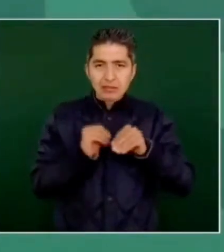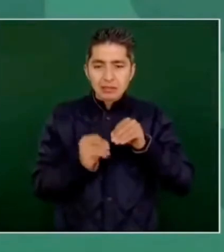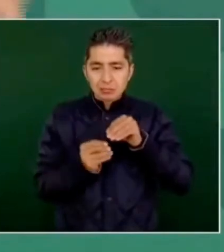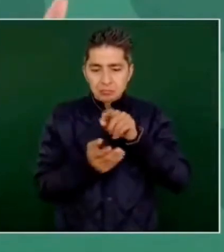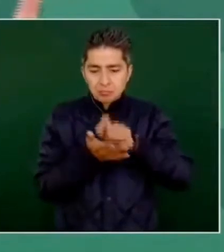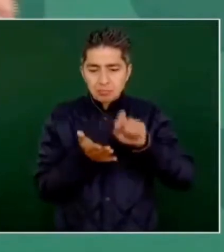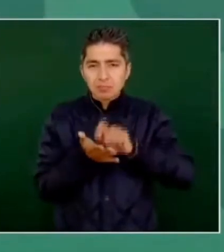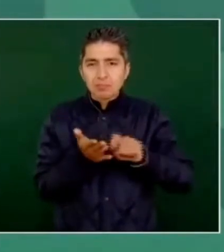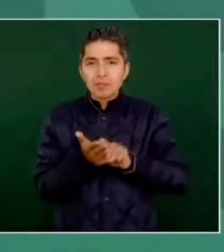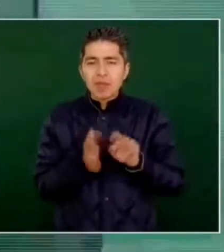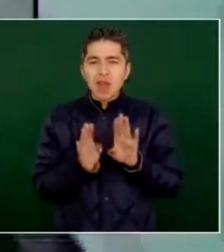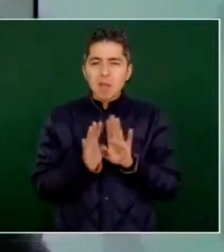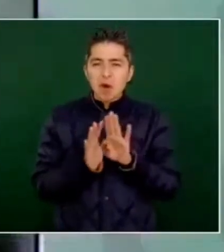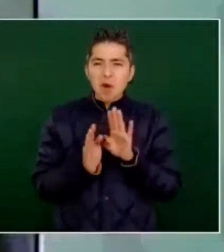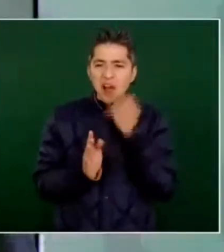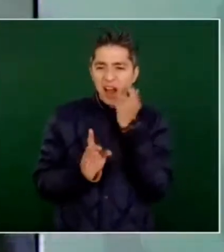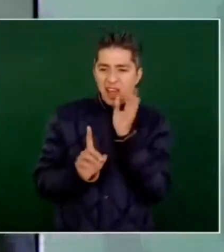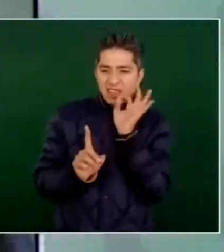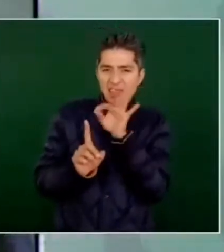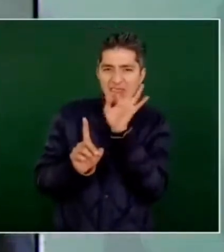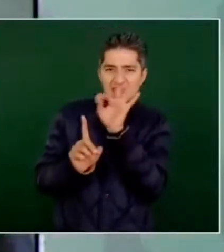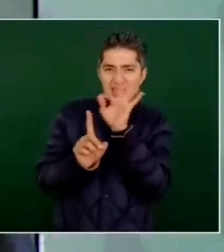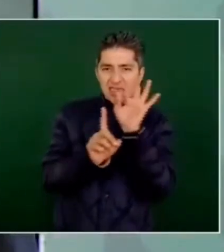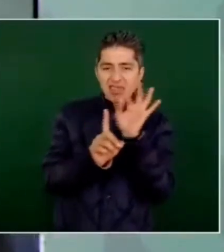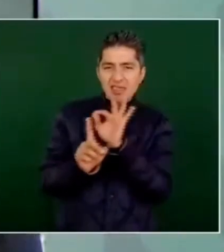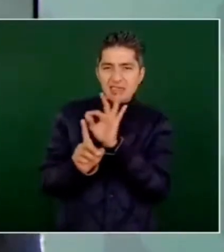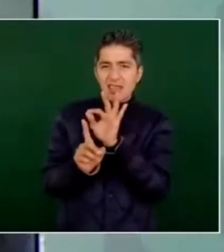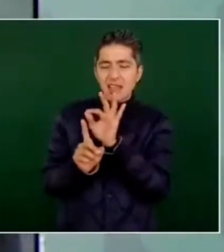la cizaña.